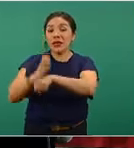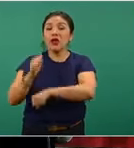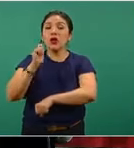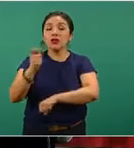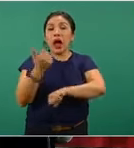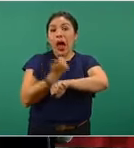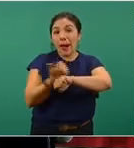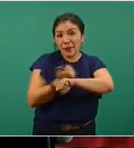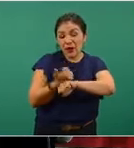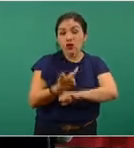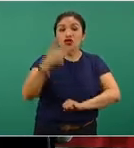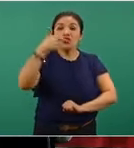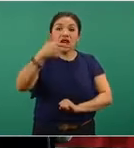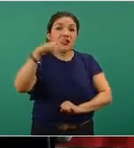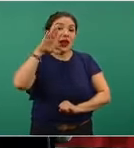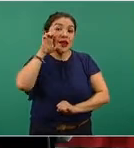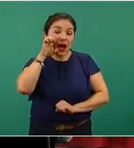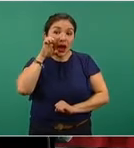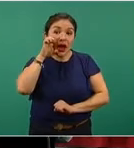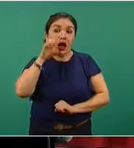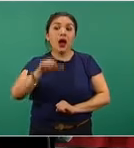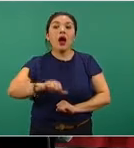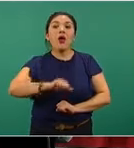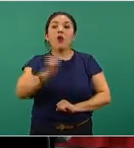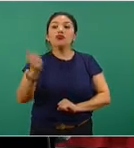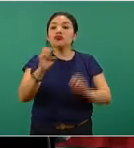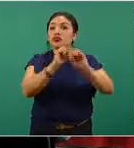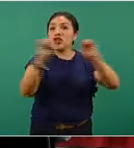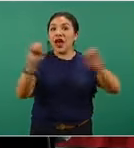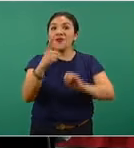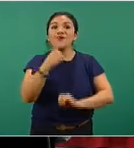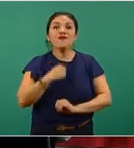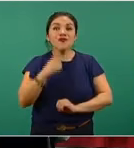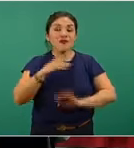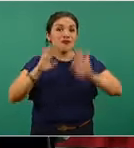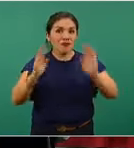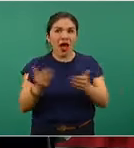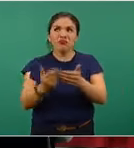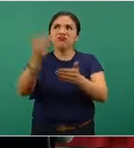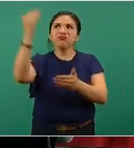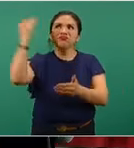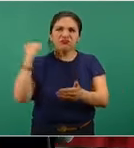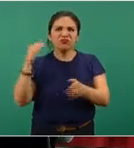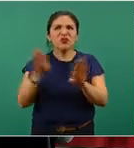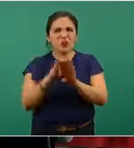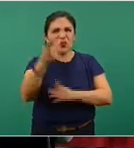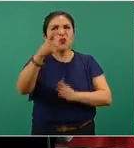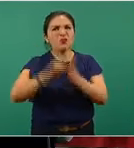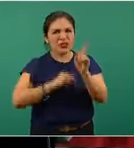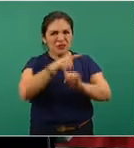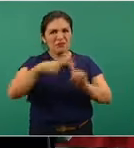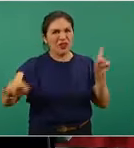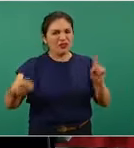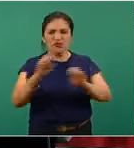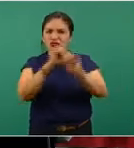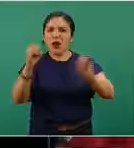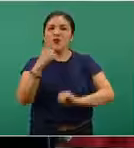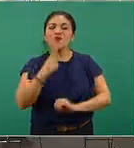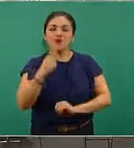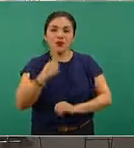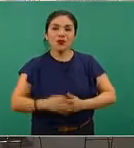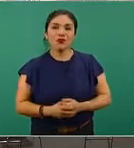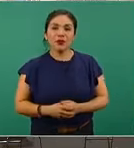7 están en naranja y 0 en rojo ya desde hace más de un mes y medio. La